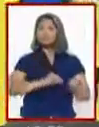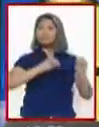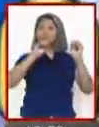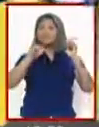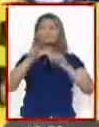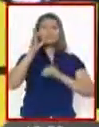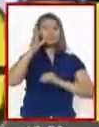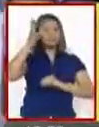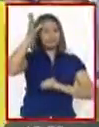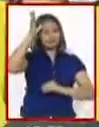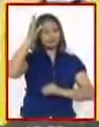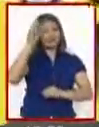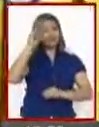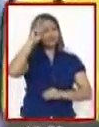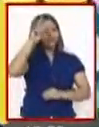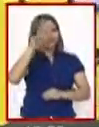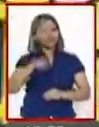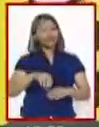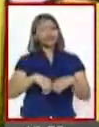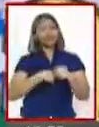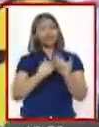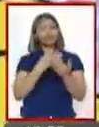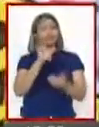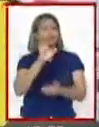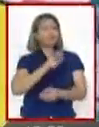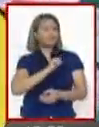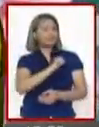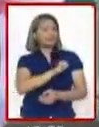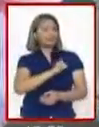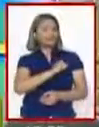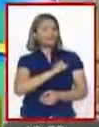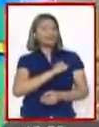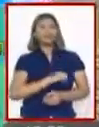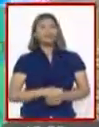padre allí, conociendo ya cómo ha actuado ella conmigo.